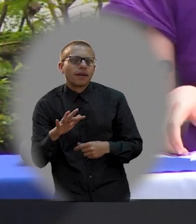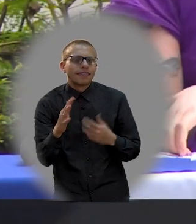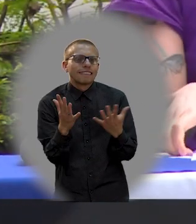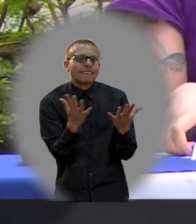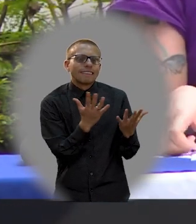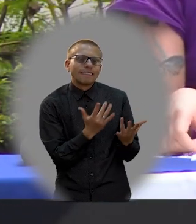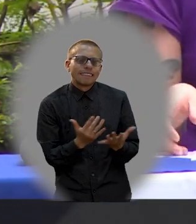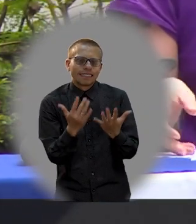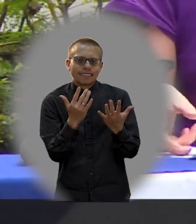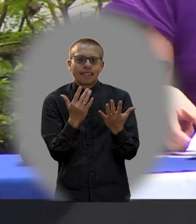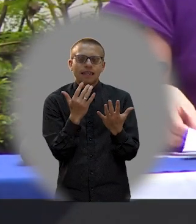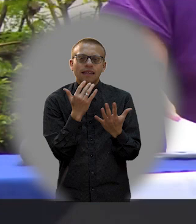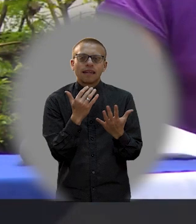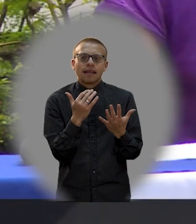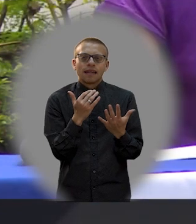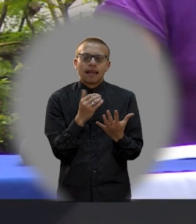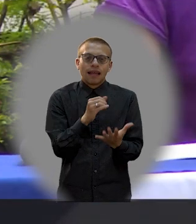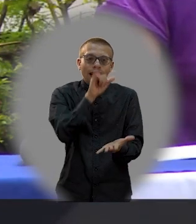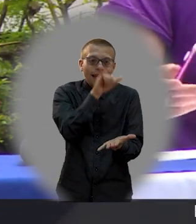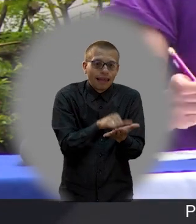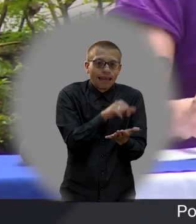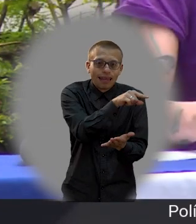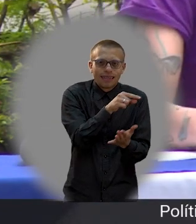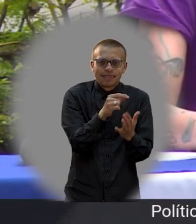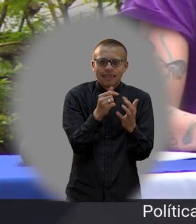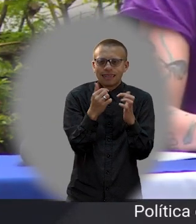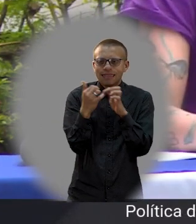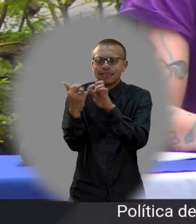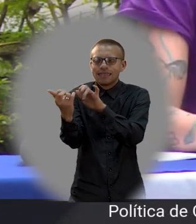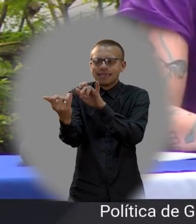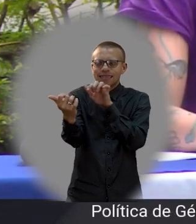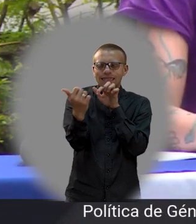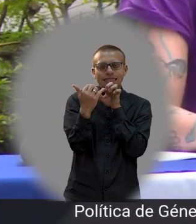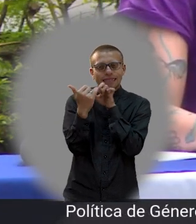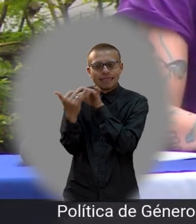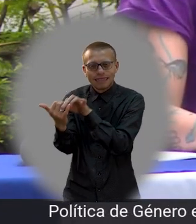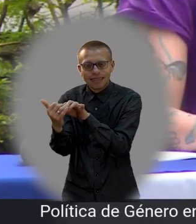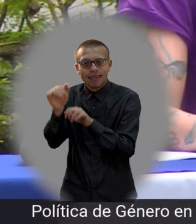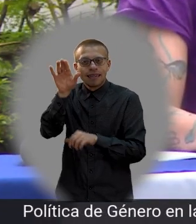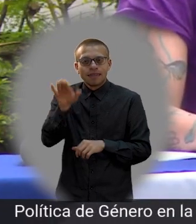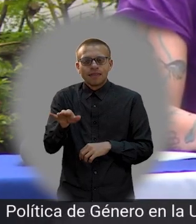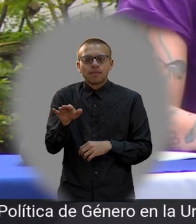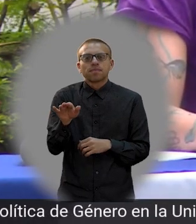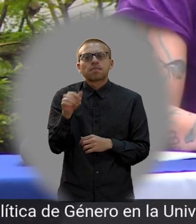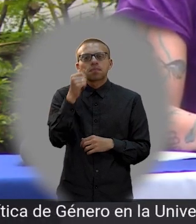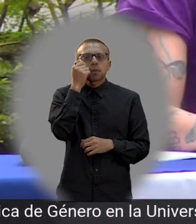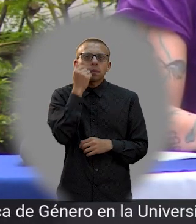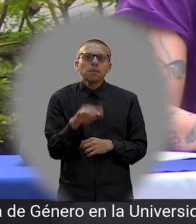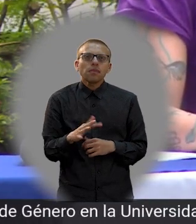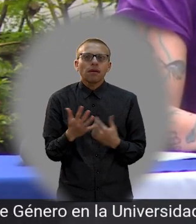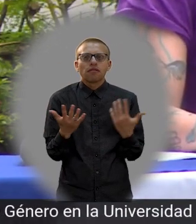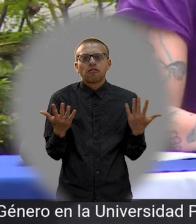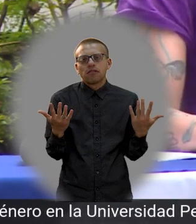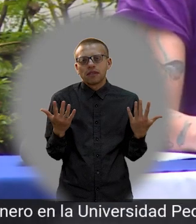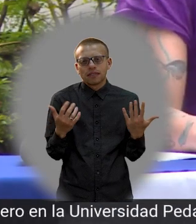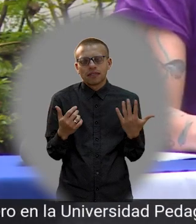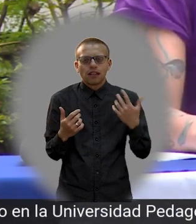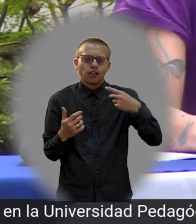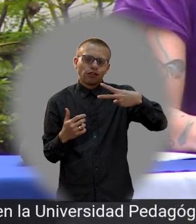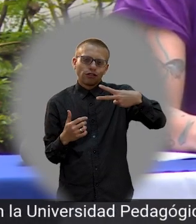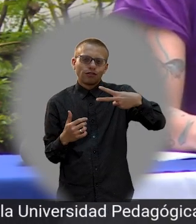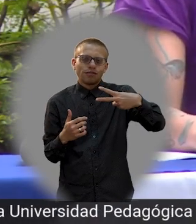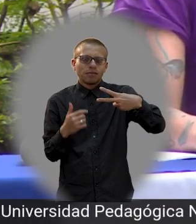esas prácticas de guerra no bélica, la llaman la profesora Segato, se ejercen fundamentalmente desde dos